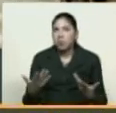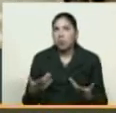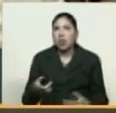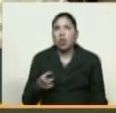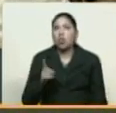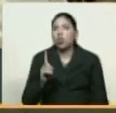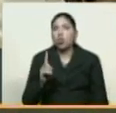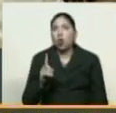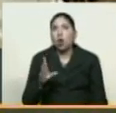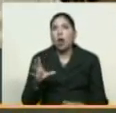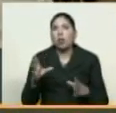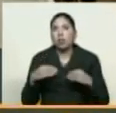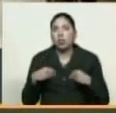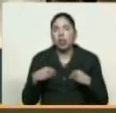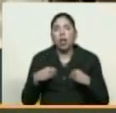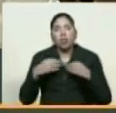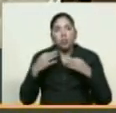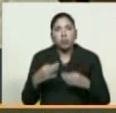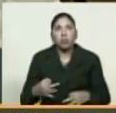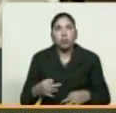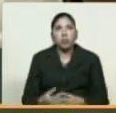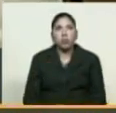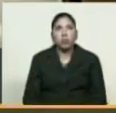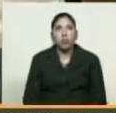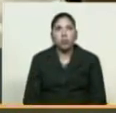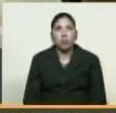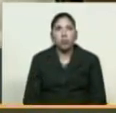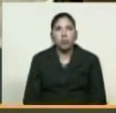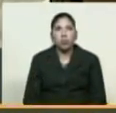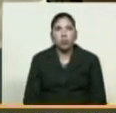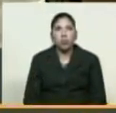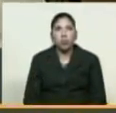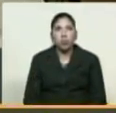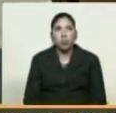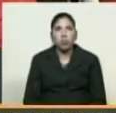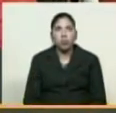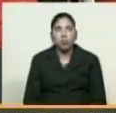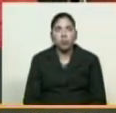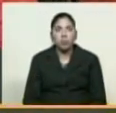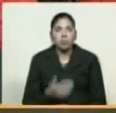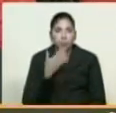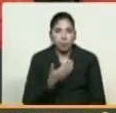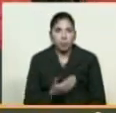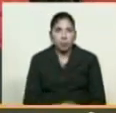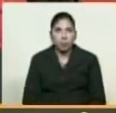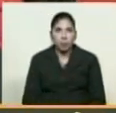no las van a considerar como válidas. Un comentario al respecto sobre ese tema. Muchísimas gracias.